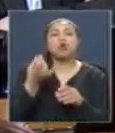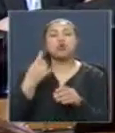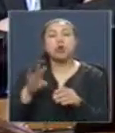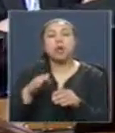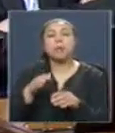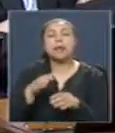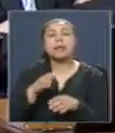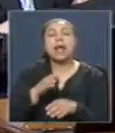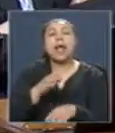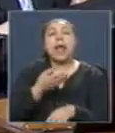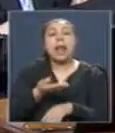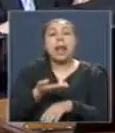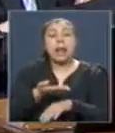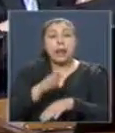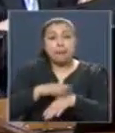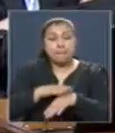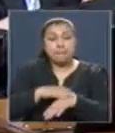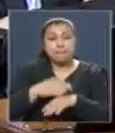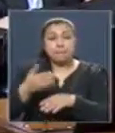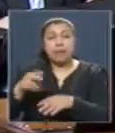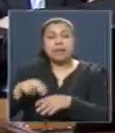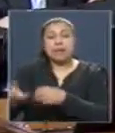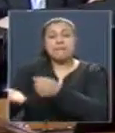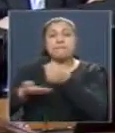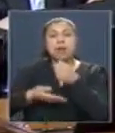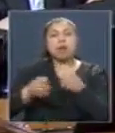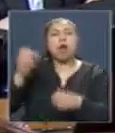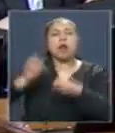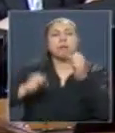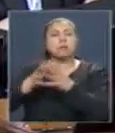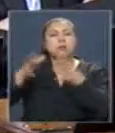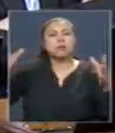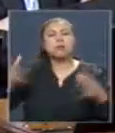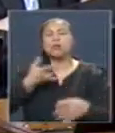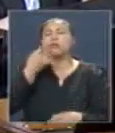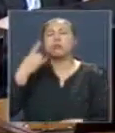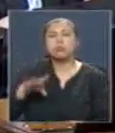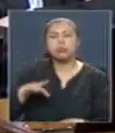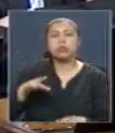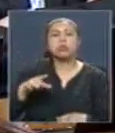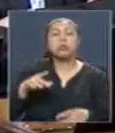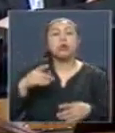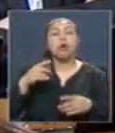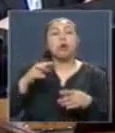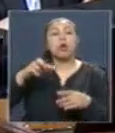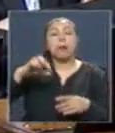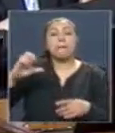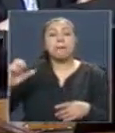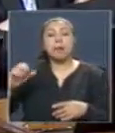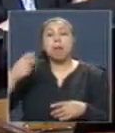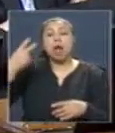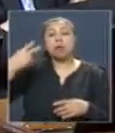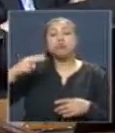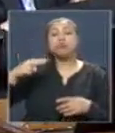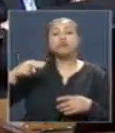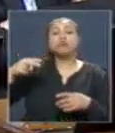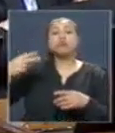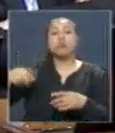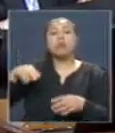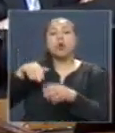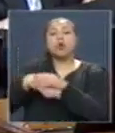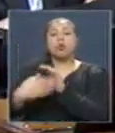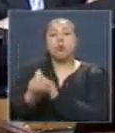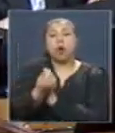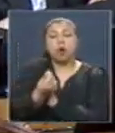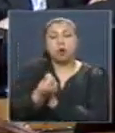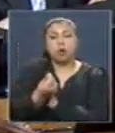las grandes. Y el único capital de trabajo que tienen las pymes es en base a sus propias utilidades.